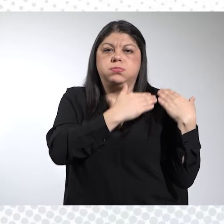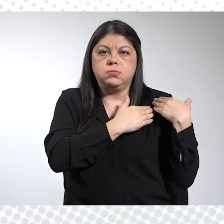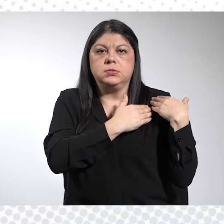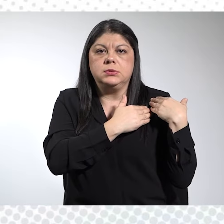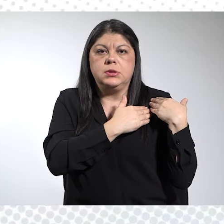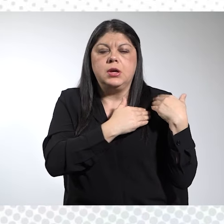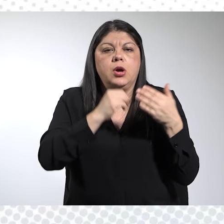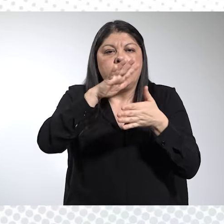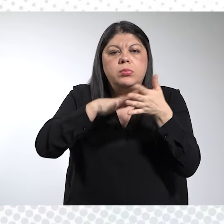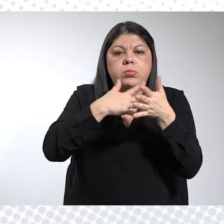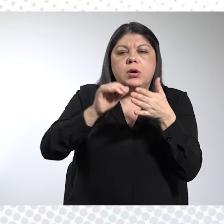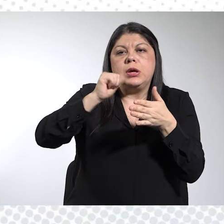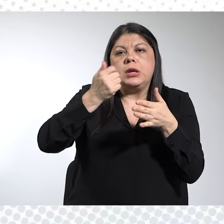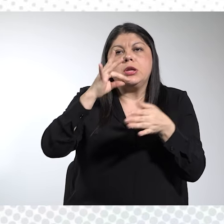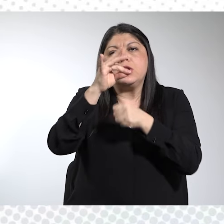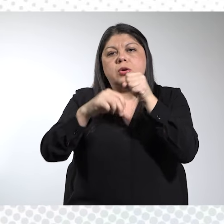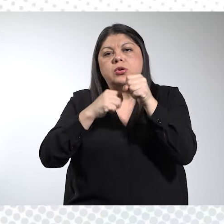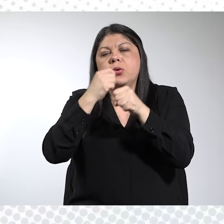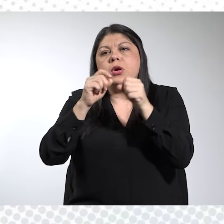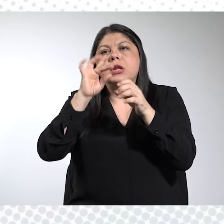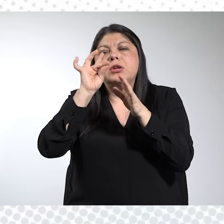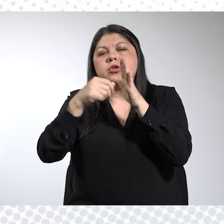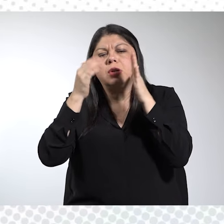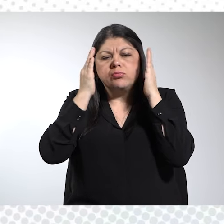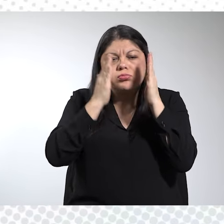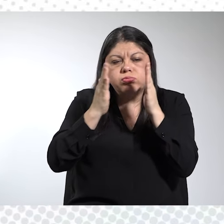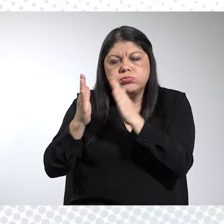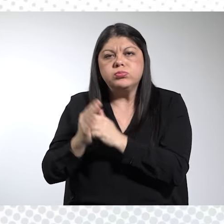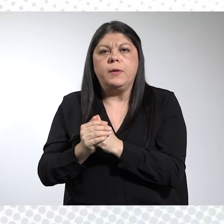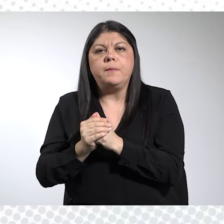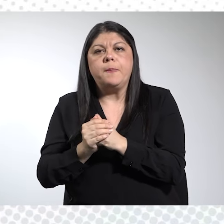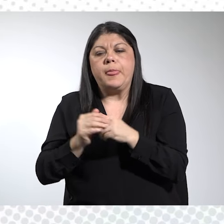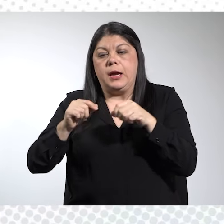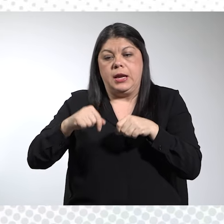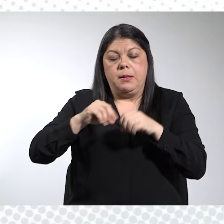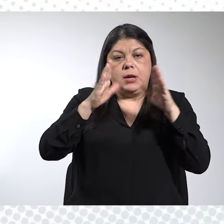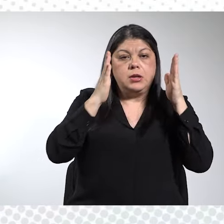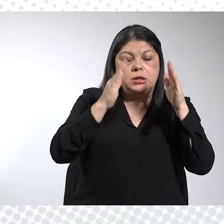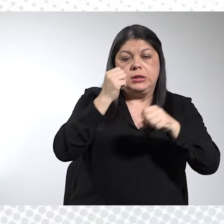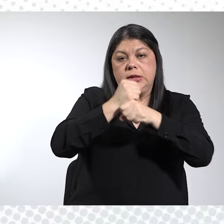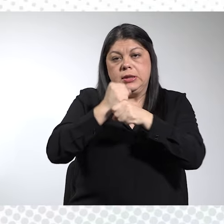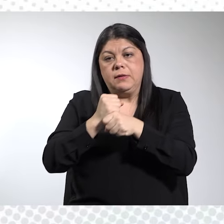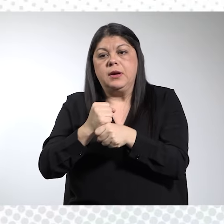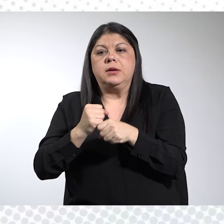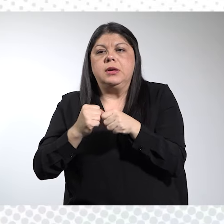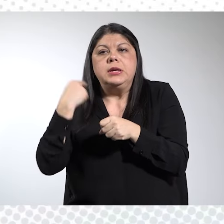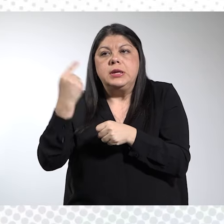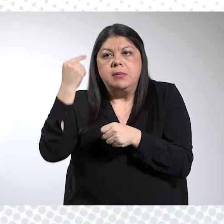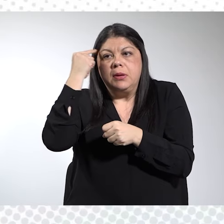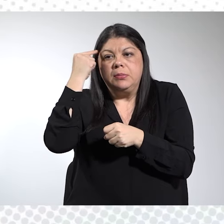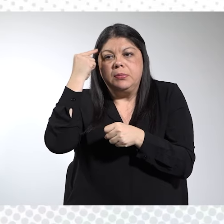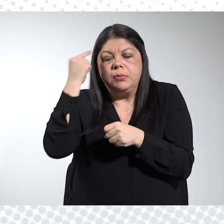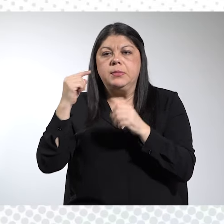con jornadas de más de 18 horas de atención, donde en la mañana atienden sus trabajos, están